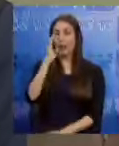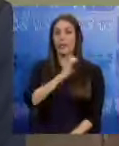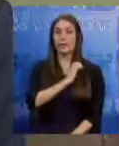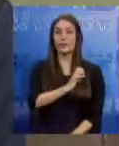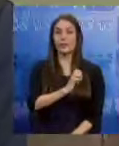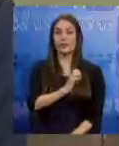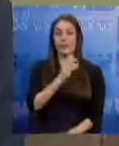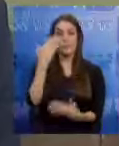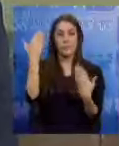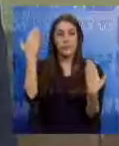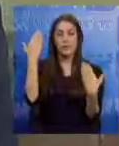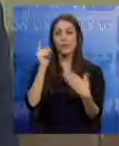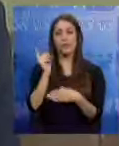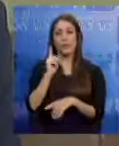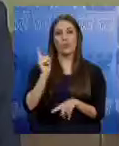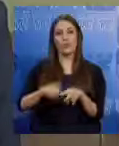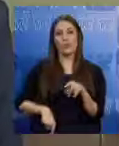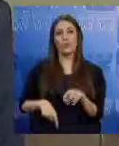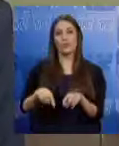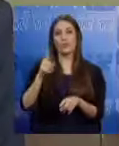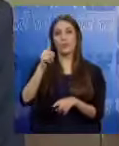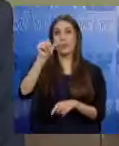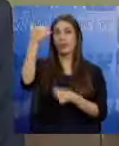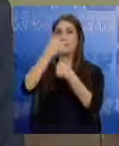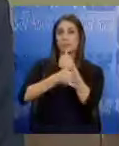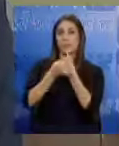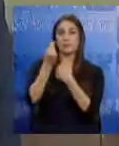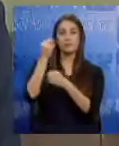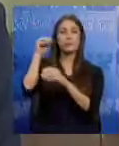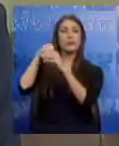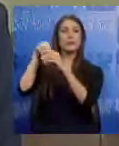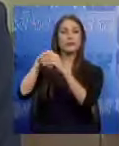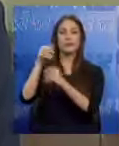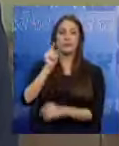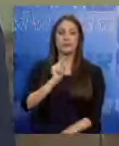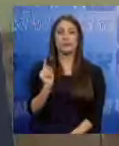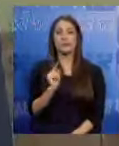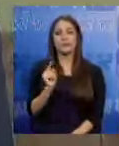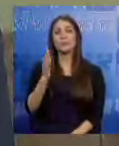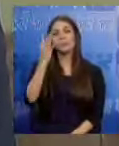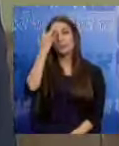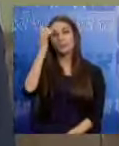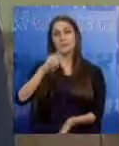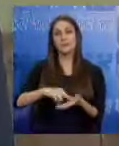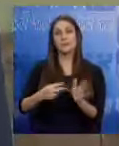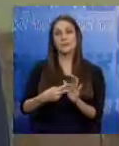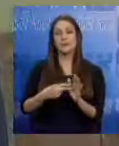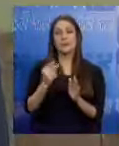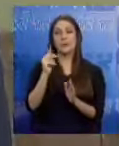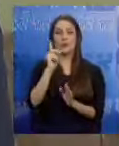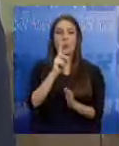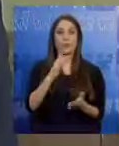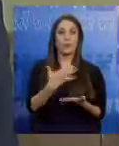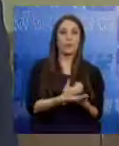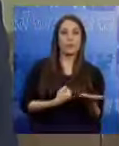política, no debería tener una empresa en paraíso fiscal, porque eso solamente sirve para evadir o para robar.